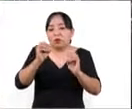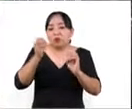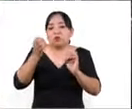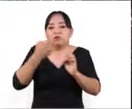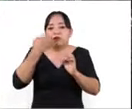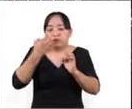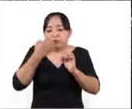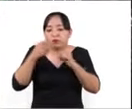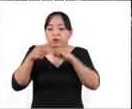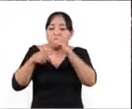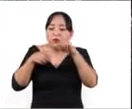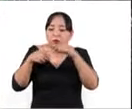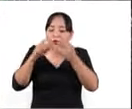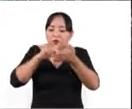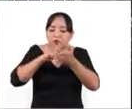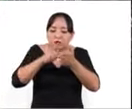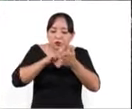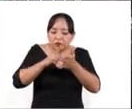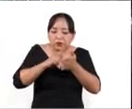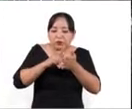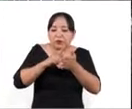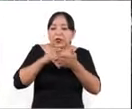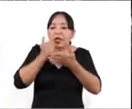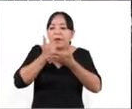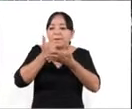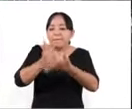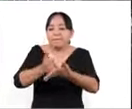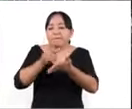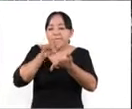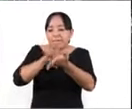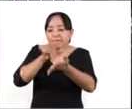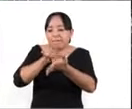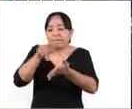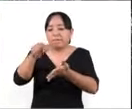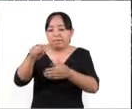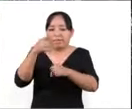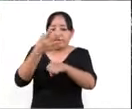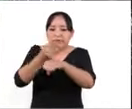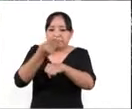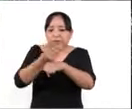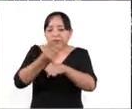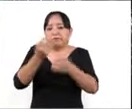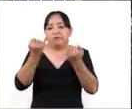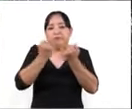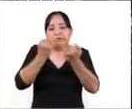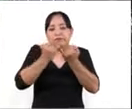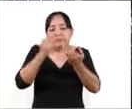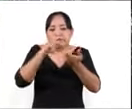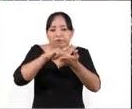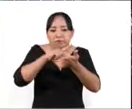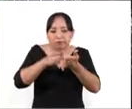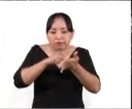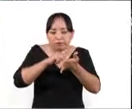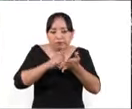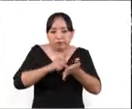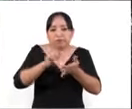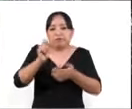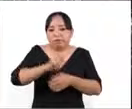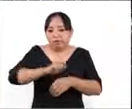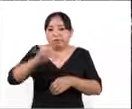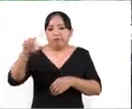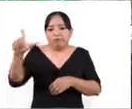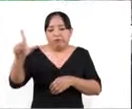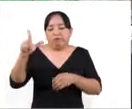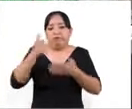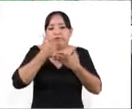que nos apoyan para poder hacer las revisiones con directores responsables de obra, con ingenieros capacitados, para que